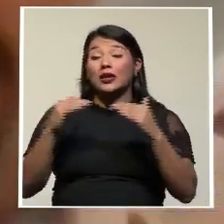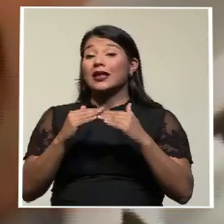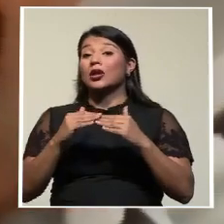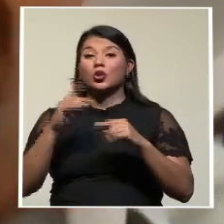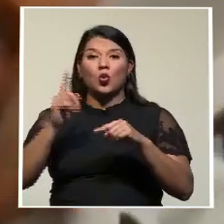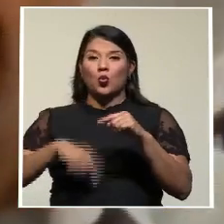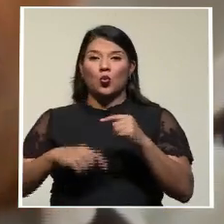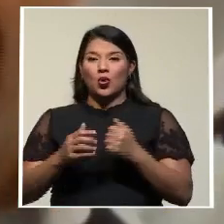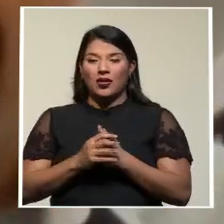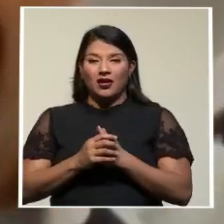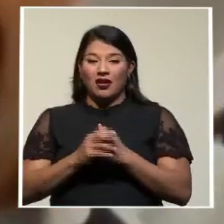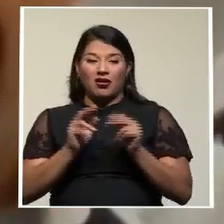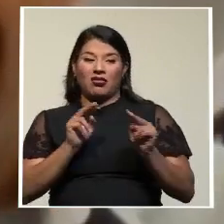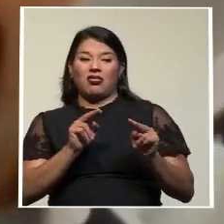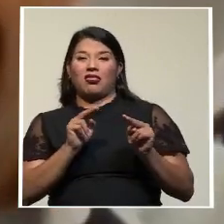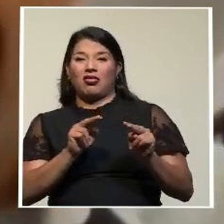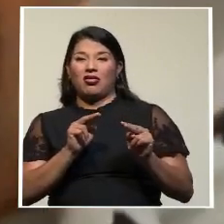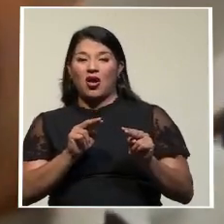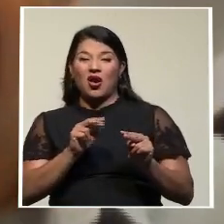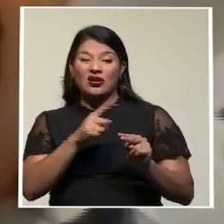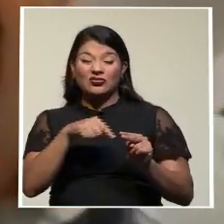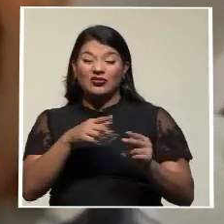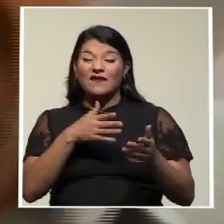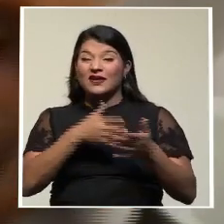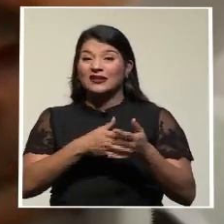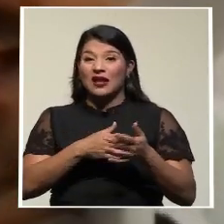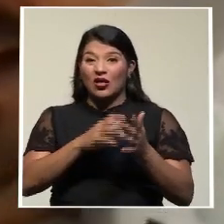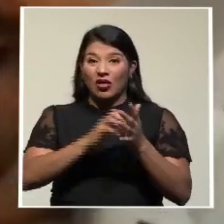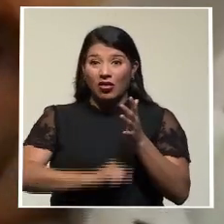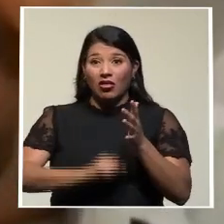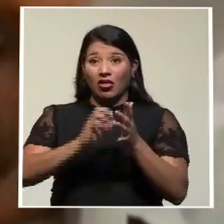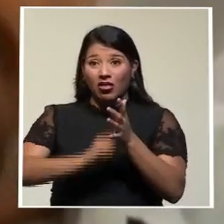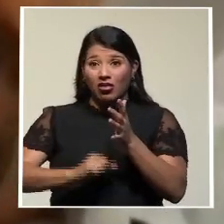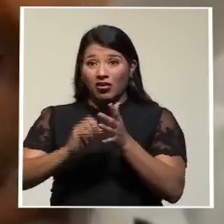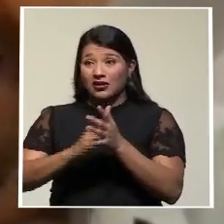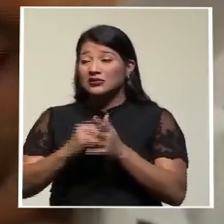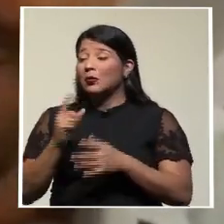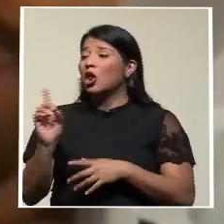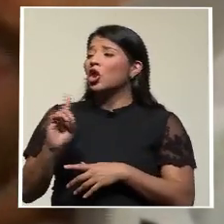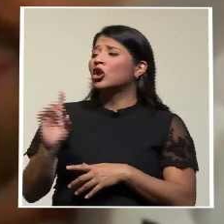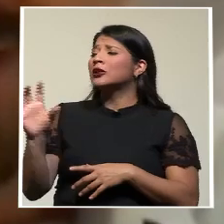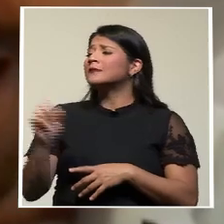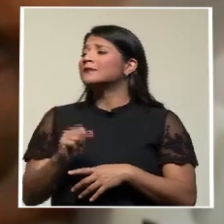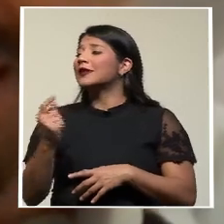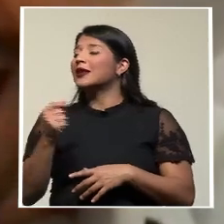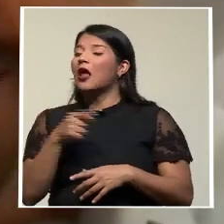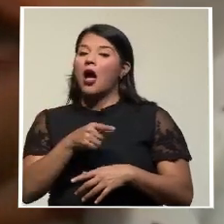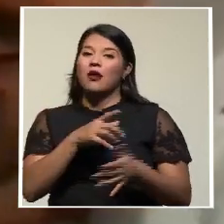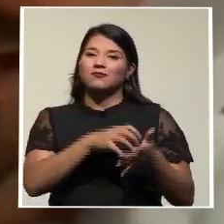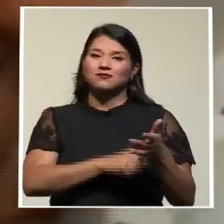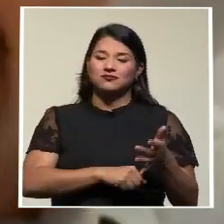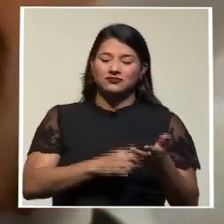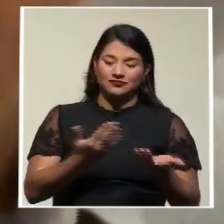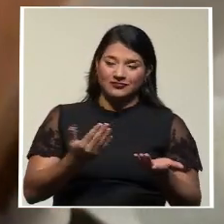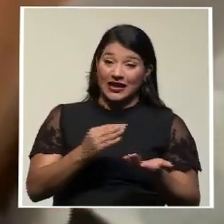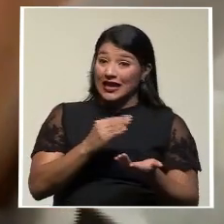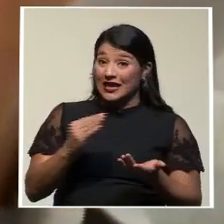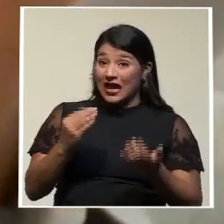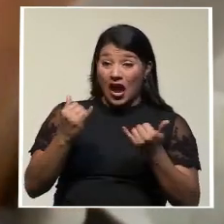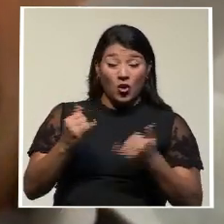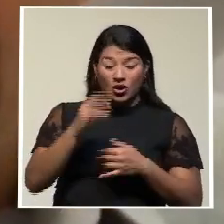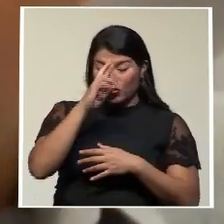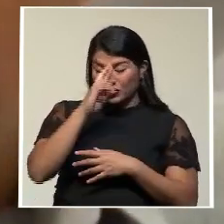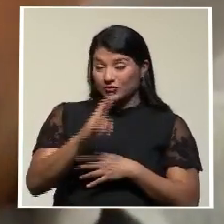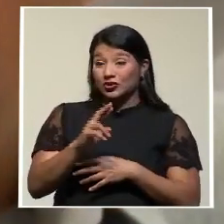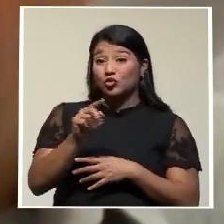pato de la fiesta, no pueden ser los que sufran los recortes, y lamentablemente eso no se está respetando en este caso. Fíjese